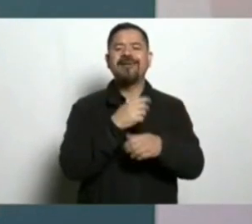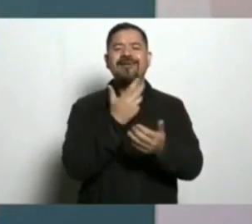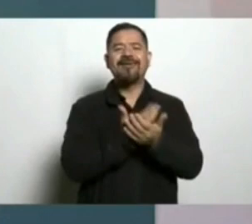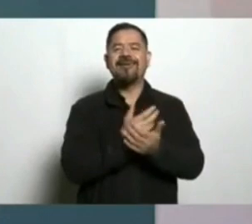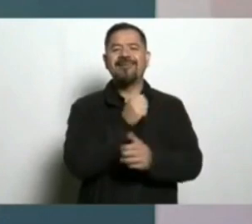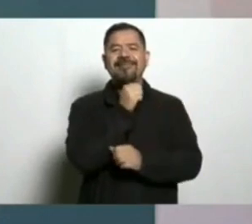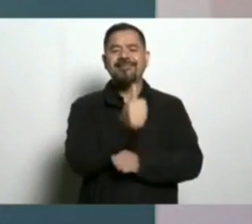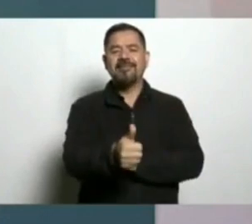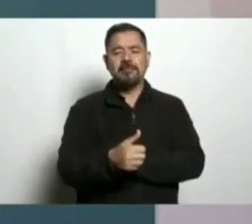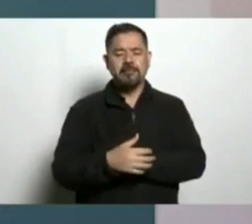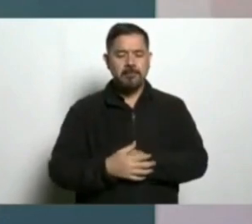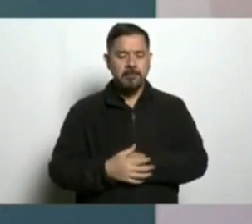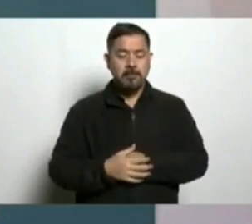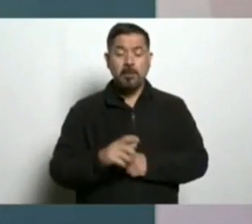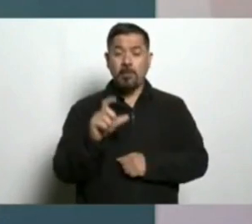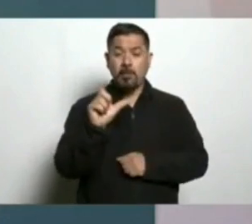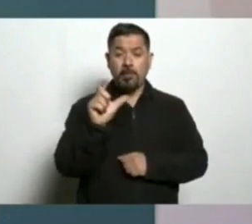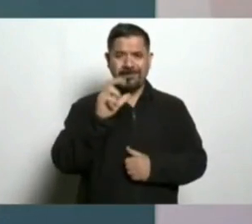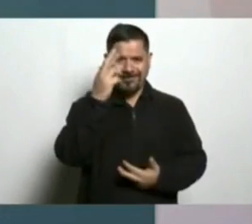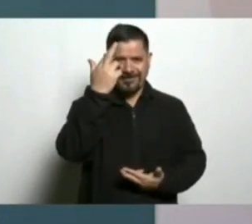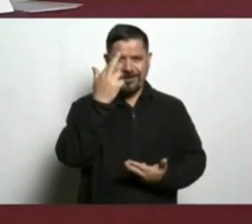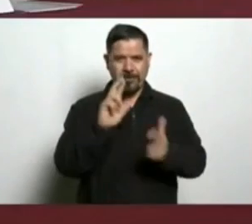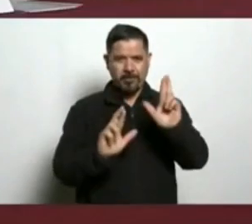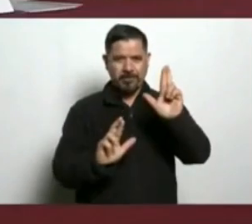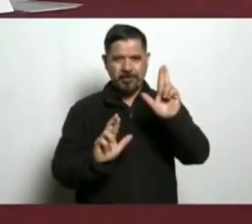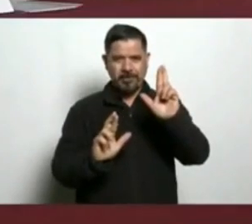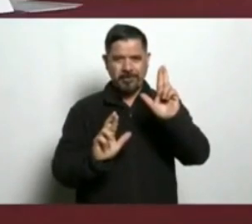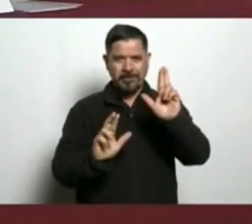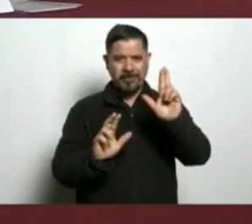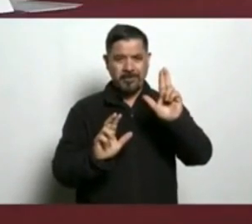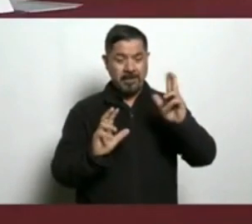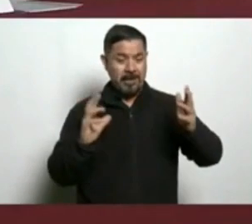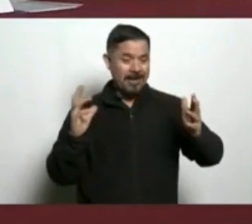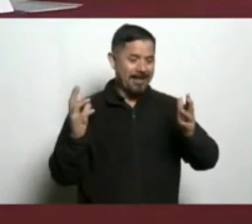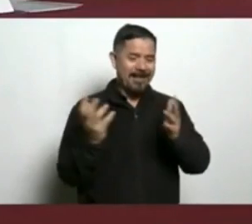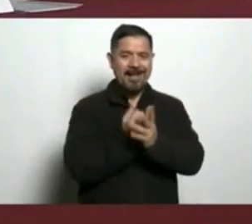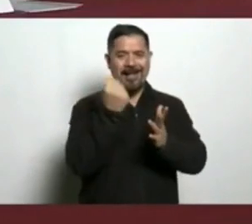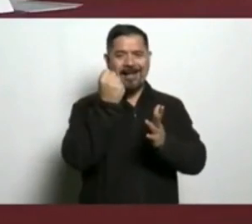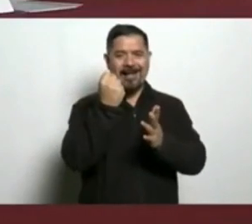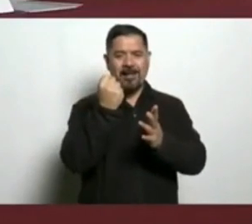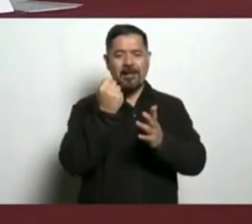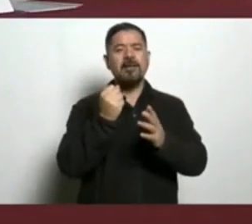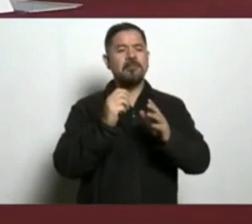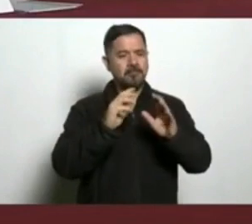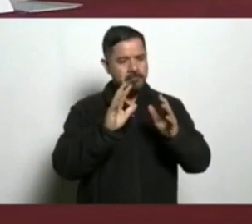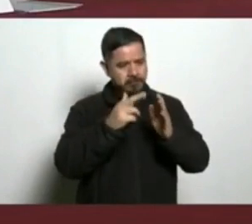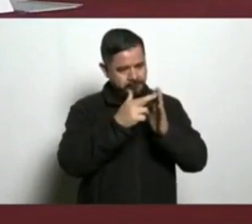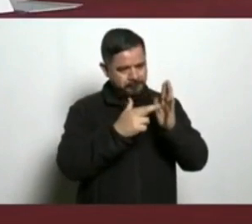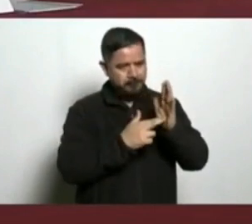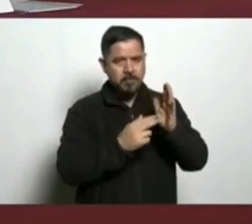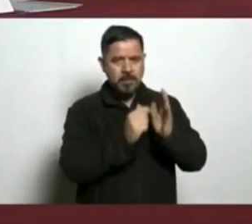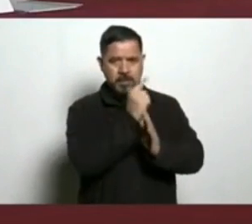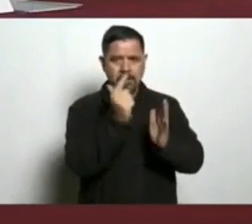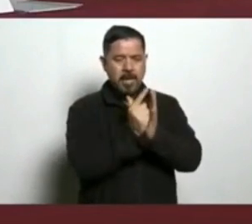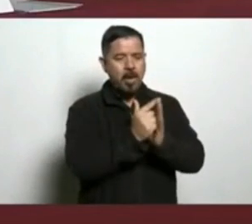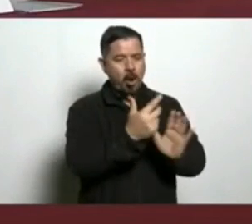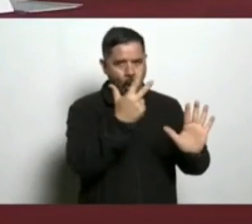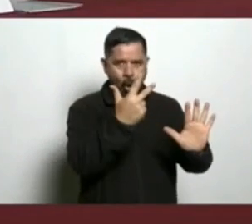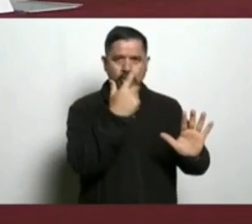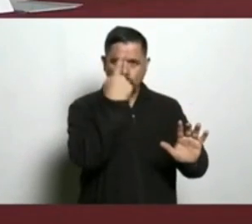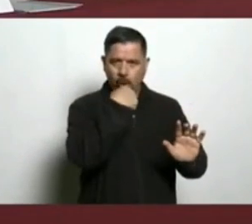Al triunfo de la revolución se logra la jornada de 8 horas, el